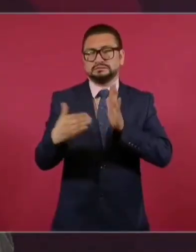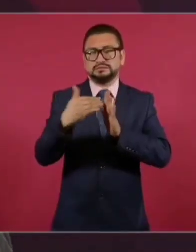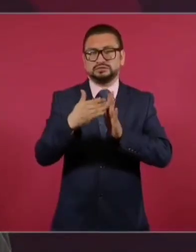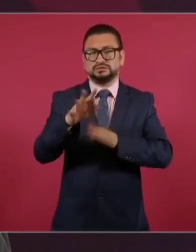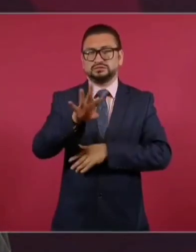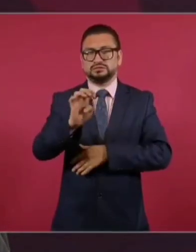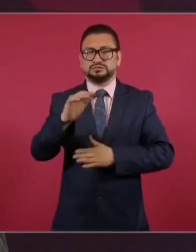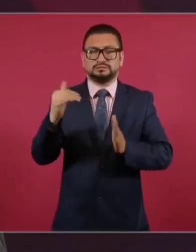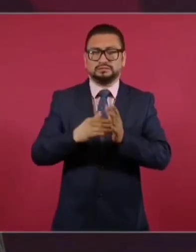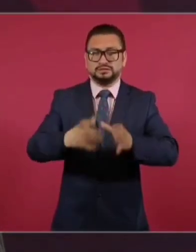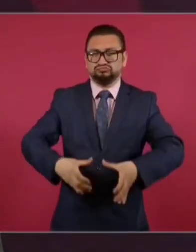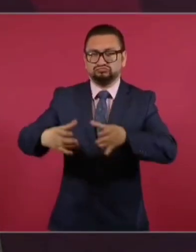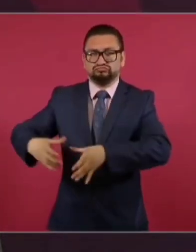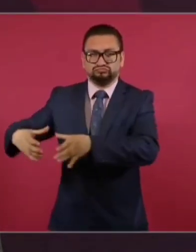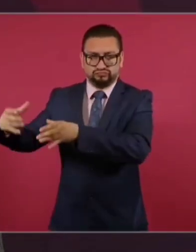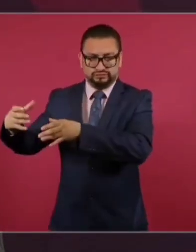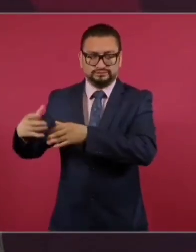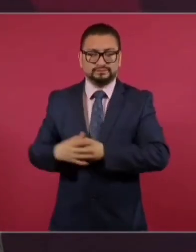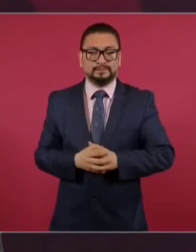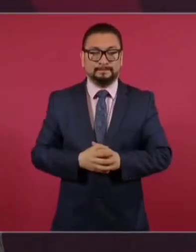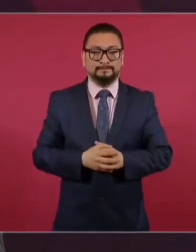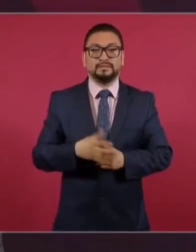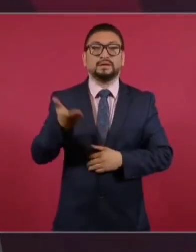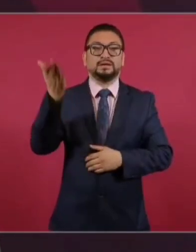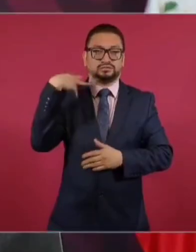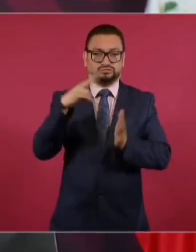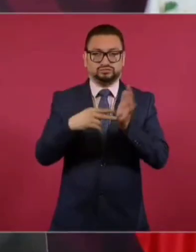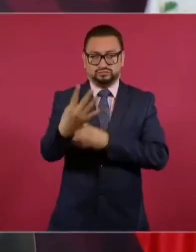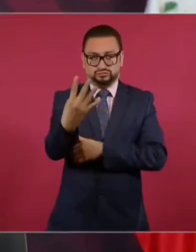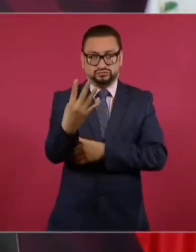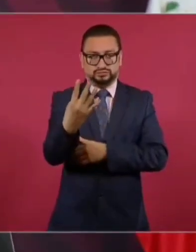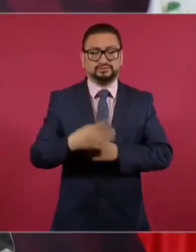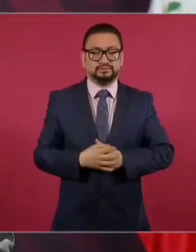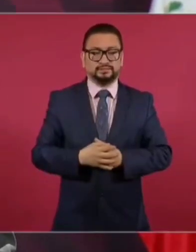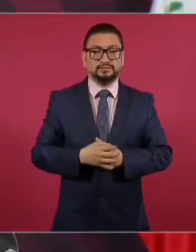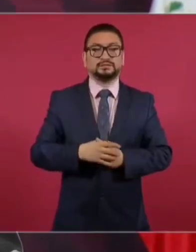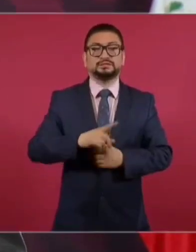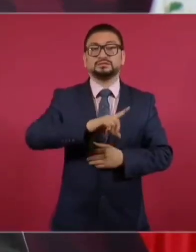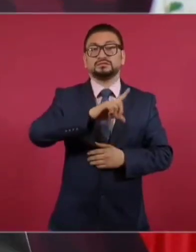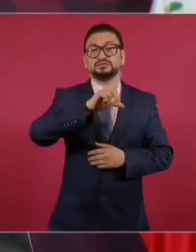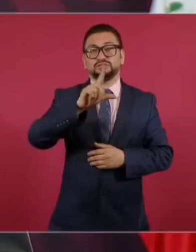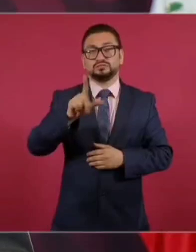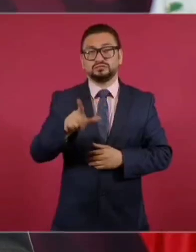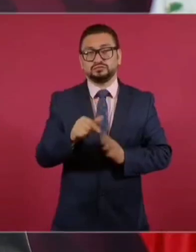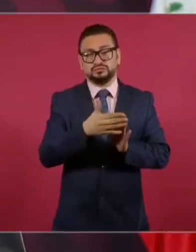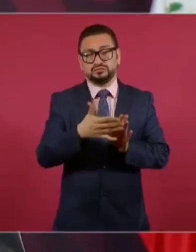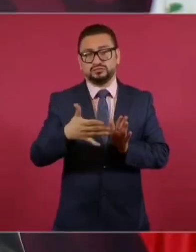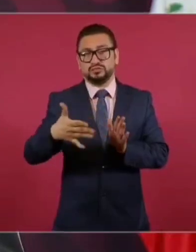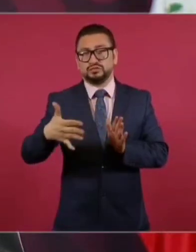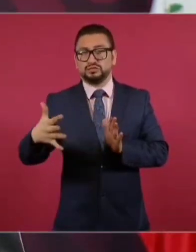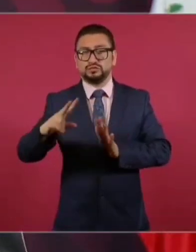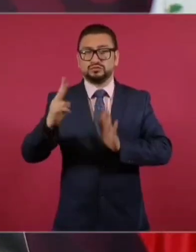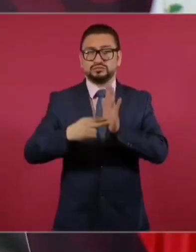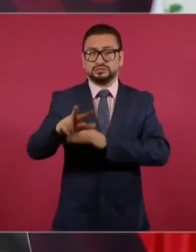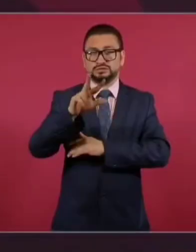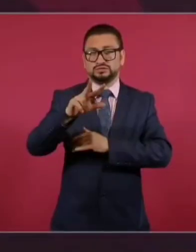3,400,000 barriles en el 2004, y en el 18, a